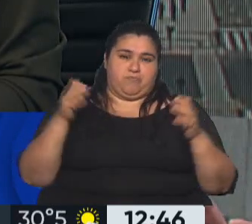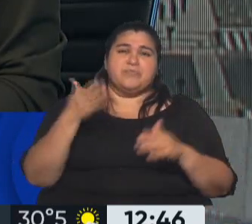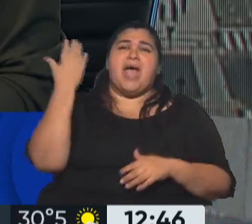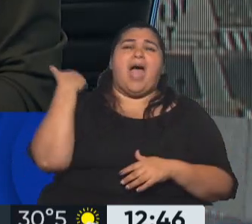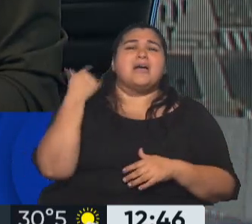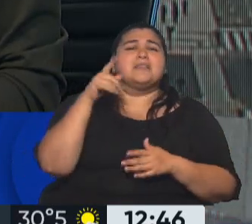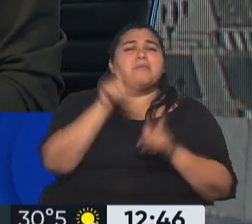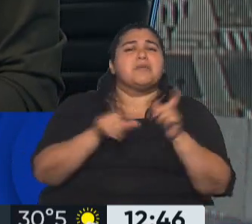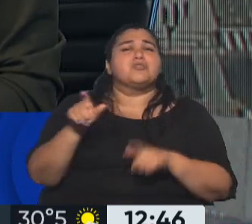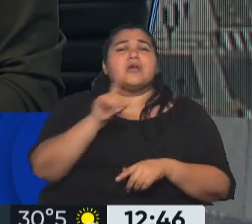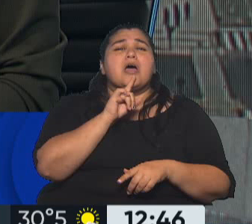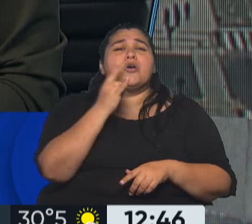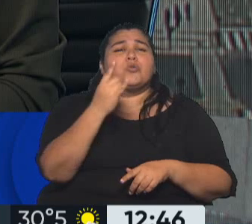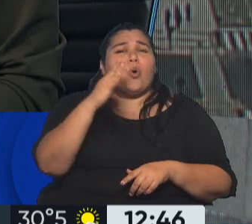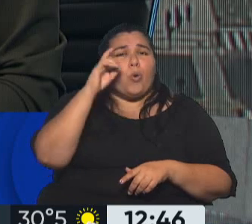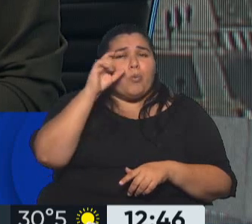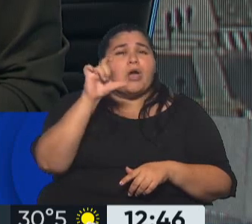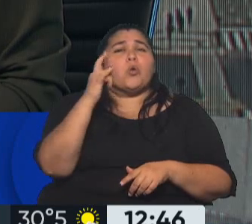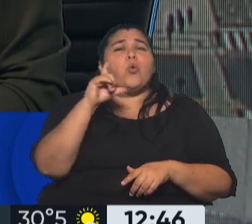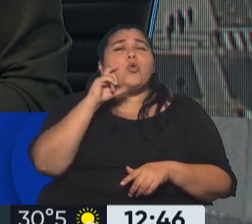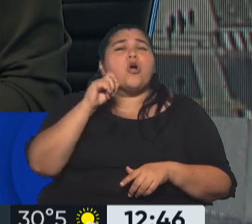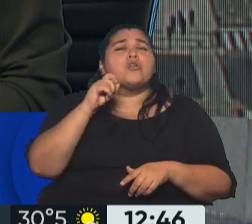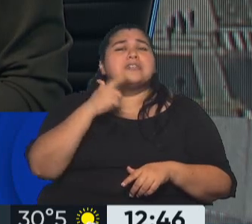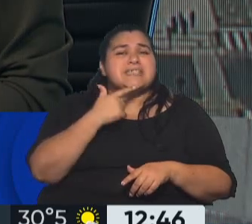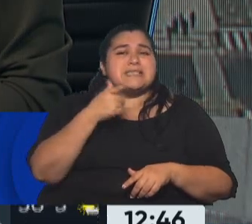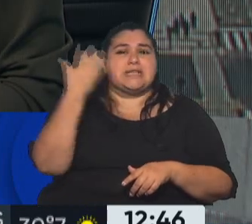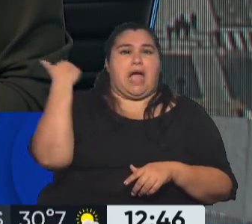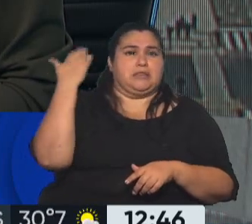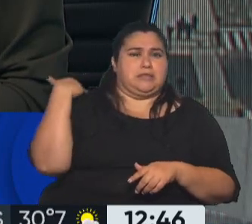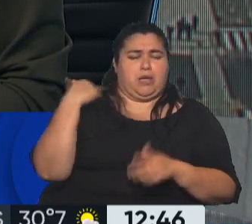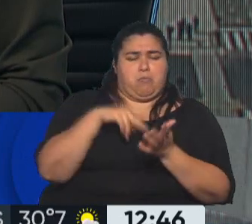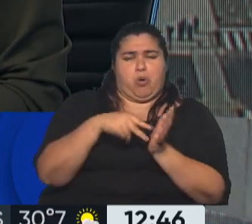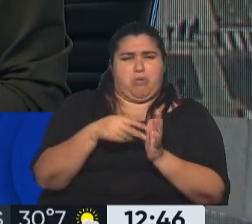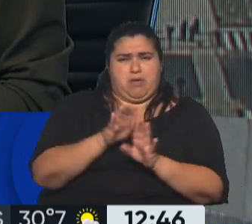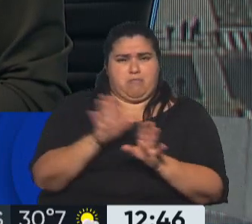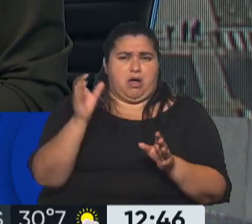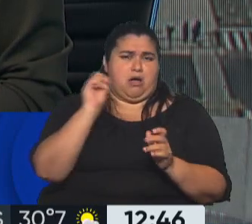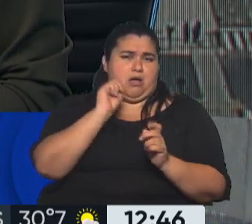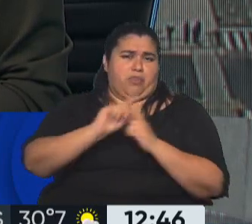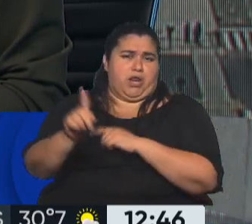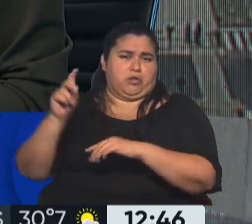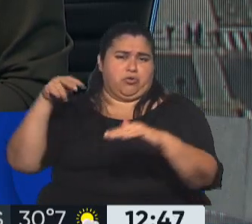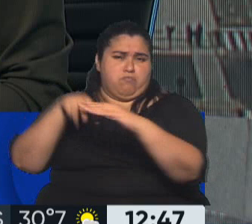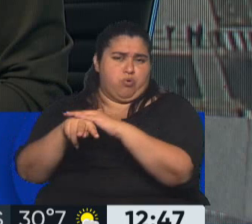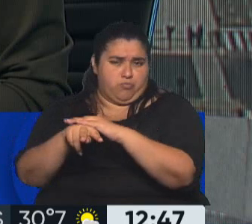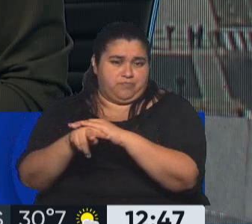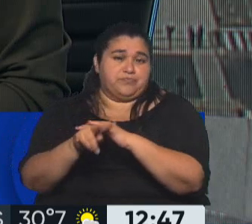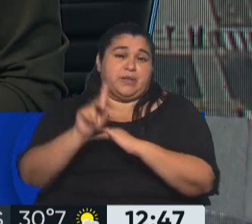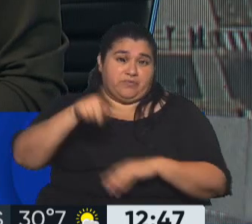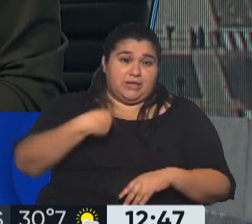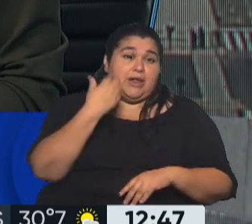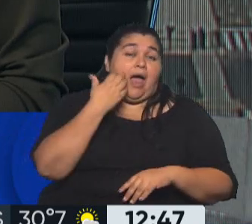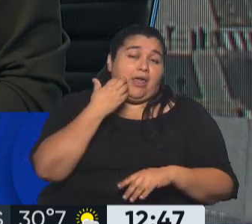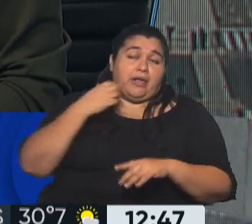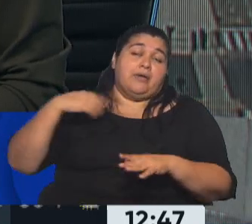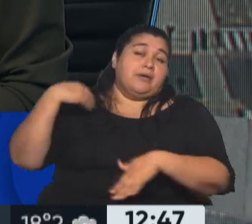mandaban a Córdoba. Sí. Estaban los famosos hospitales, hay un sí, famoso con instituto claro. muy grande que Y quedó por como un alergias museo. también. Más adelante,